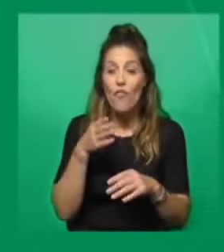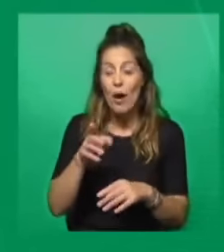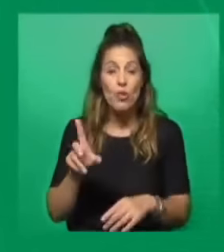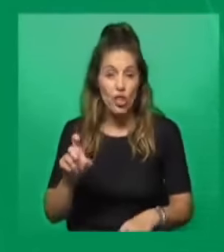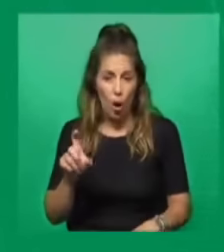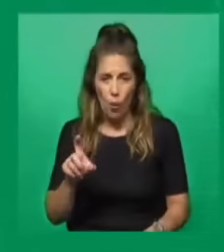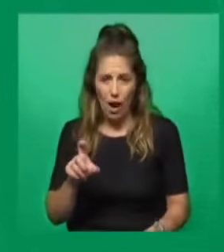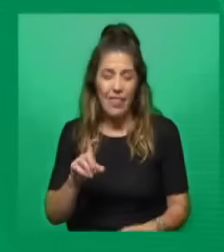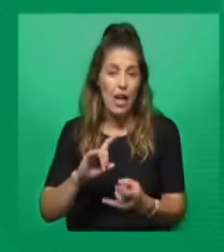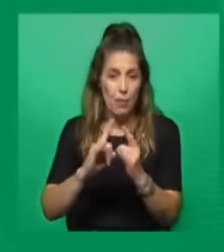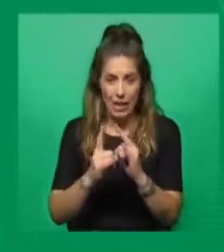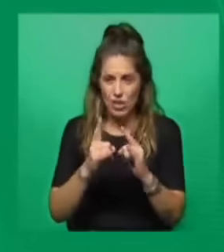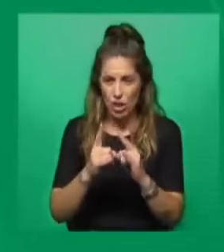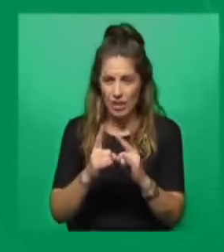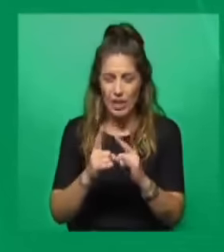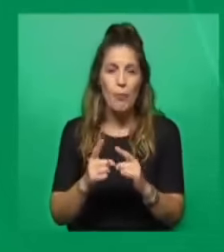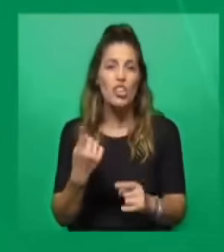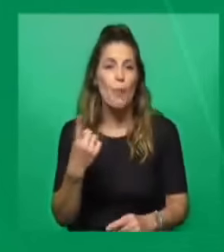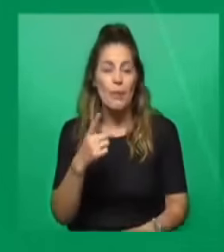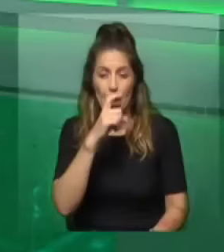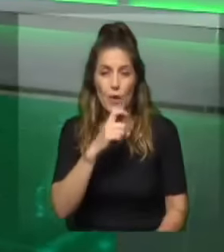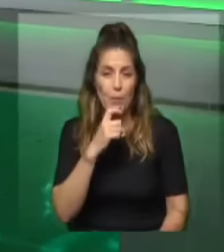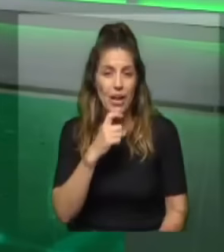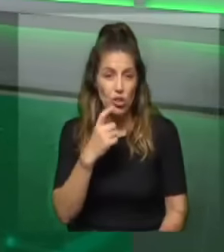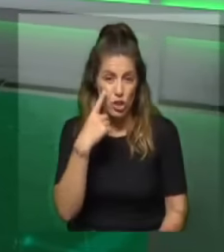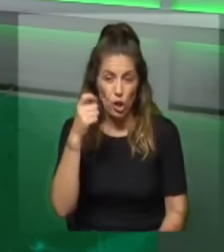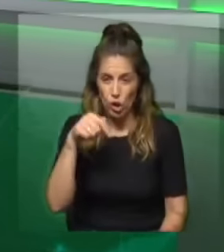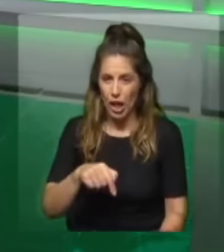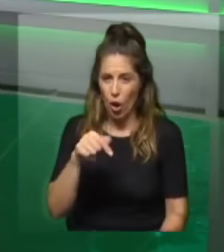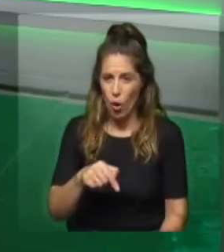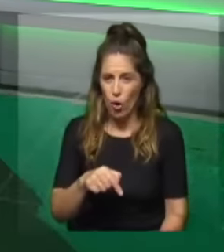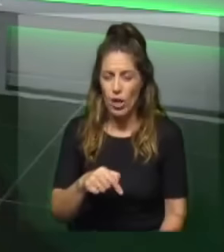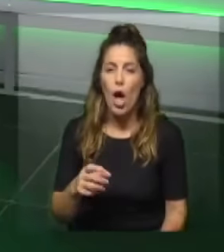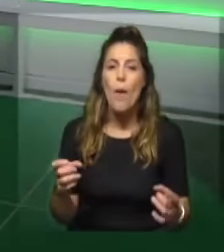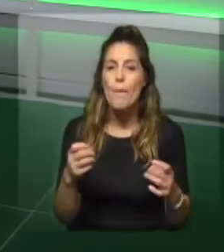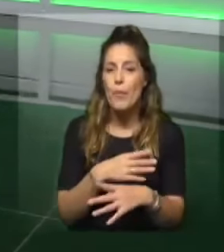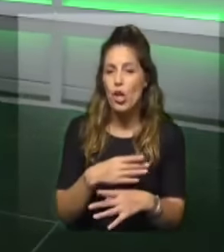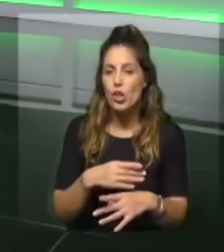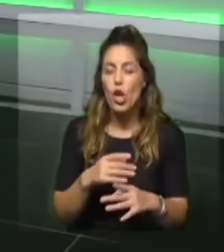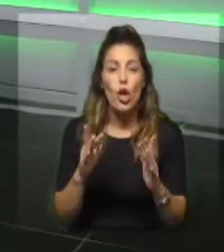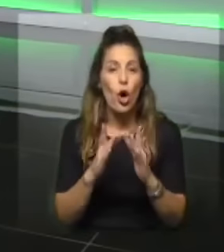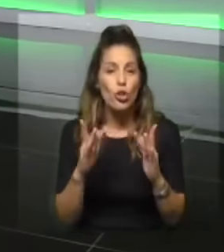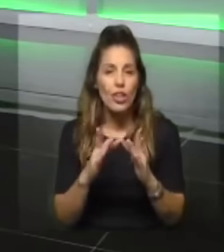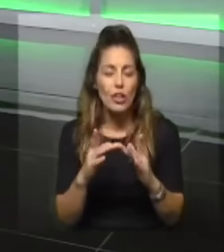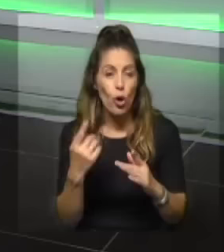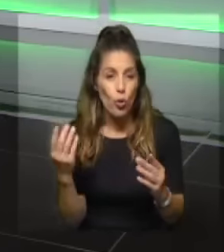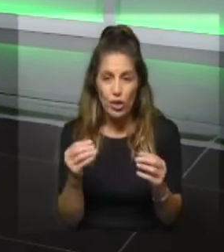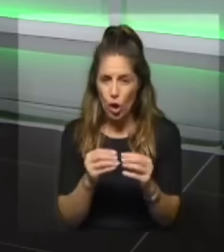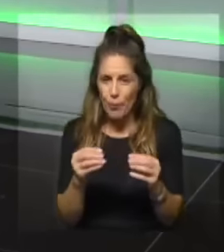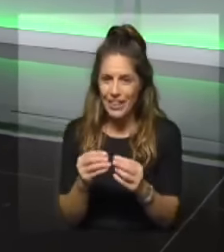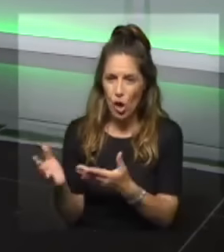llama el Palacio legislativo Esto del primero de marzo se nota en la agenda de hoy y tenemos pronto en cualquier momento el contacto con Diego Martini